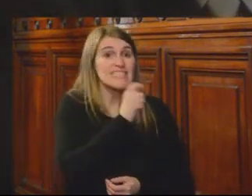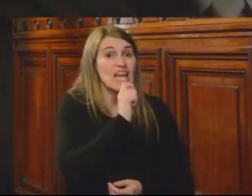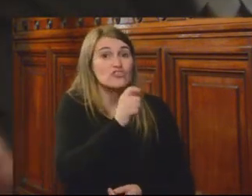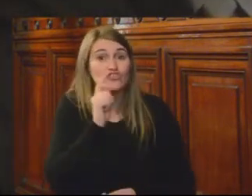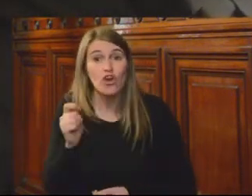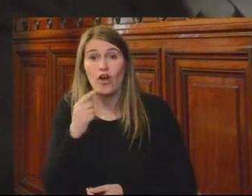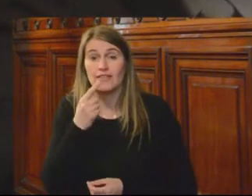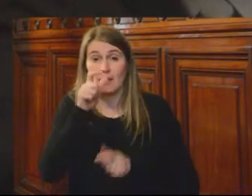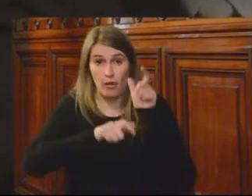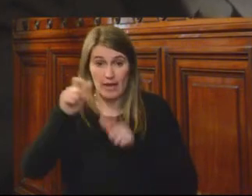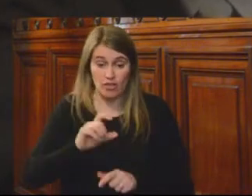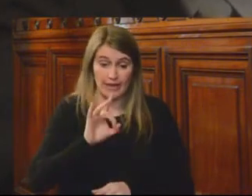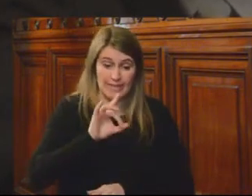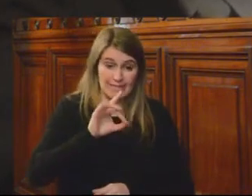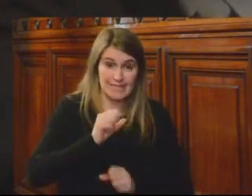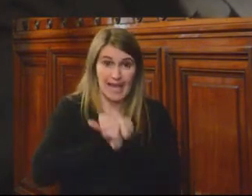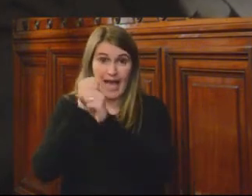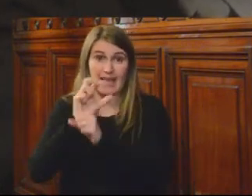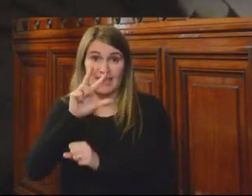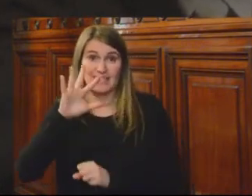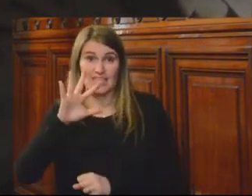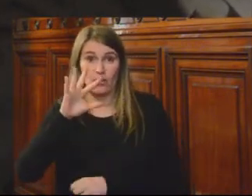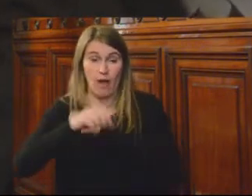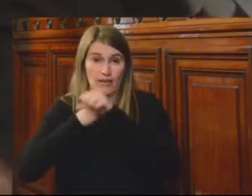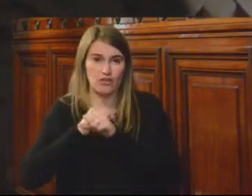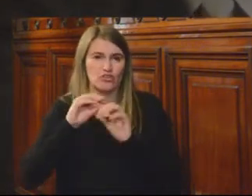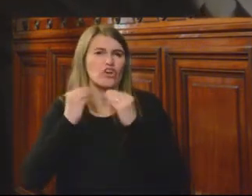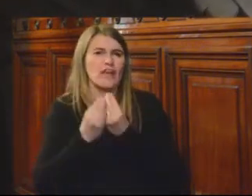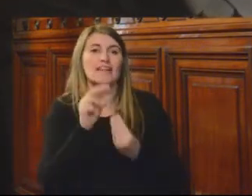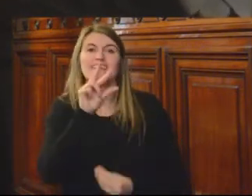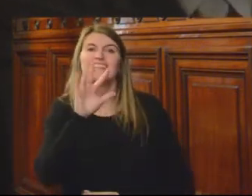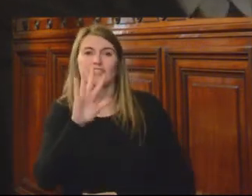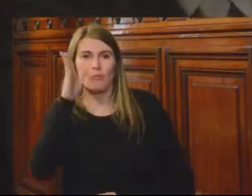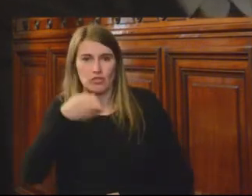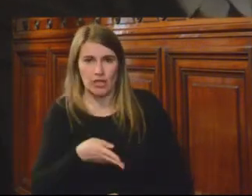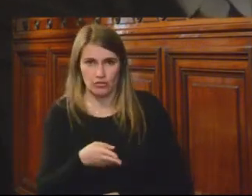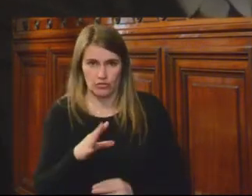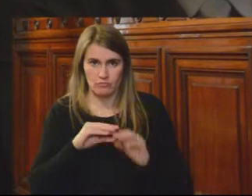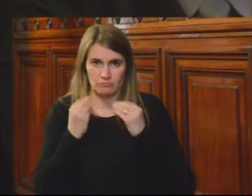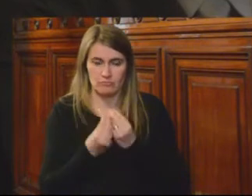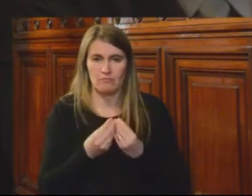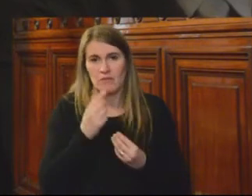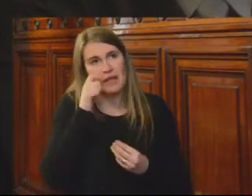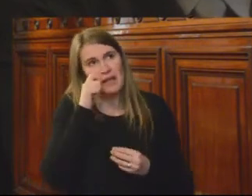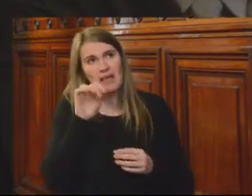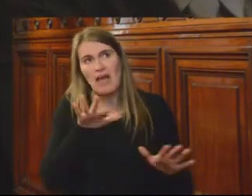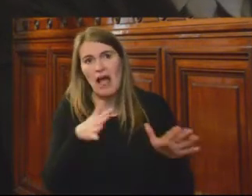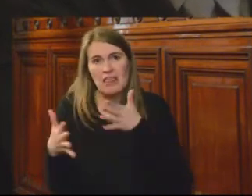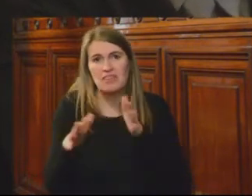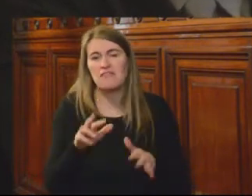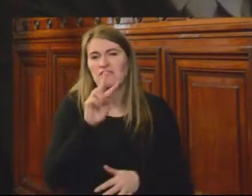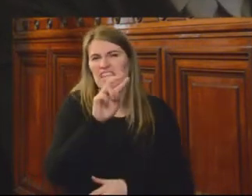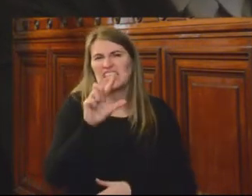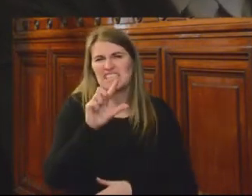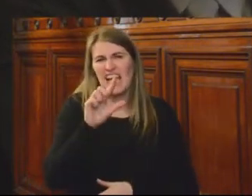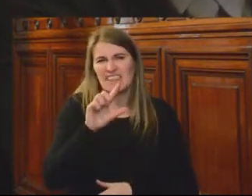población entre 15 a 35 años alcanza un 35%, reflejando una edad promedio de 27 años. Es por ello que